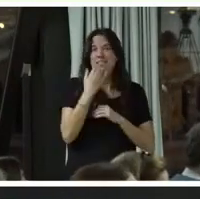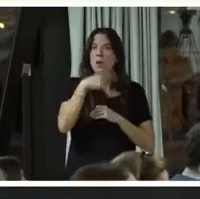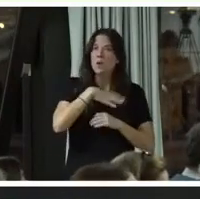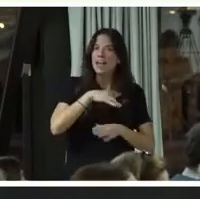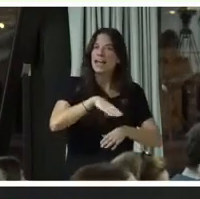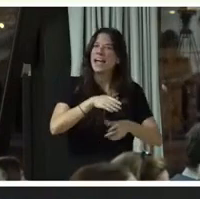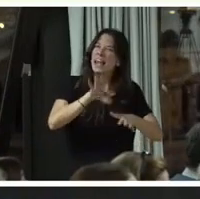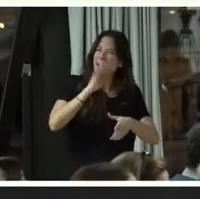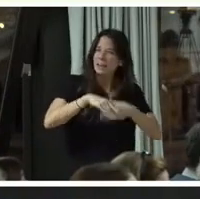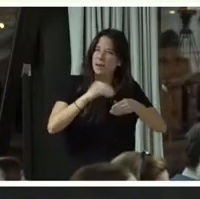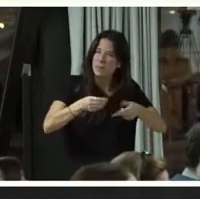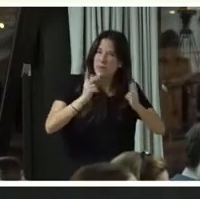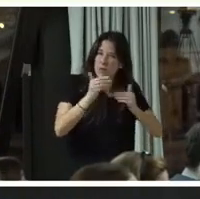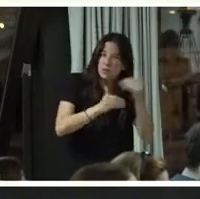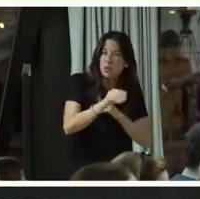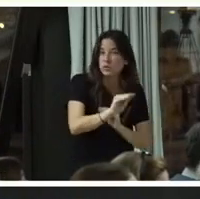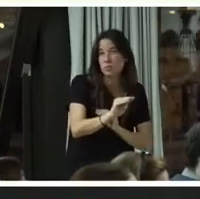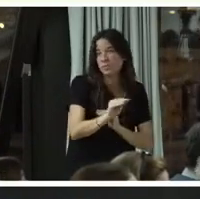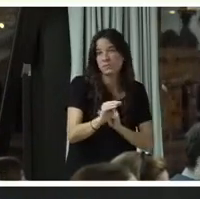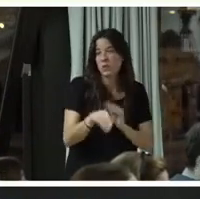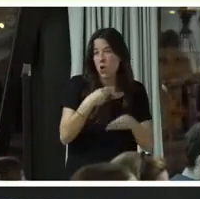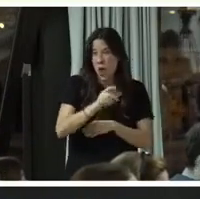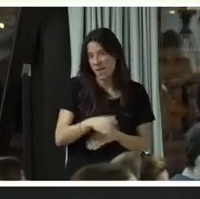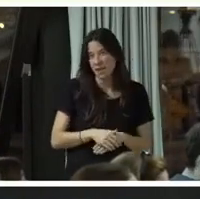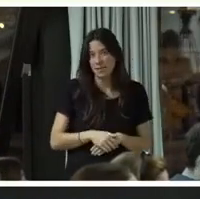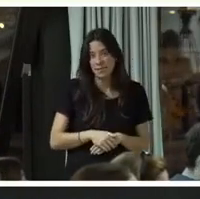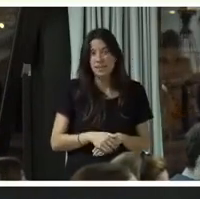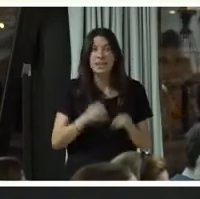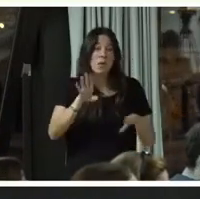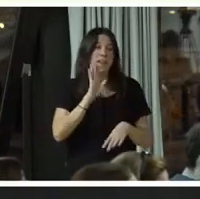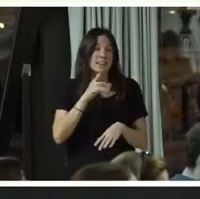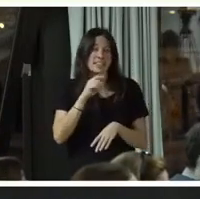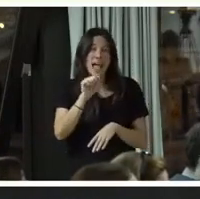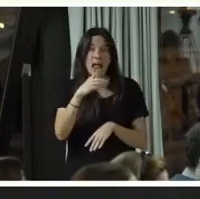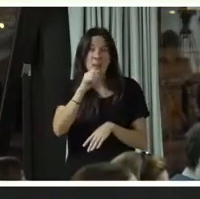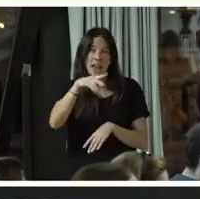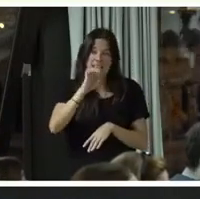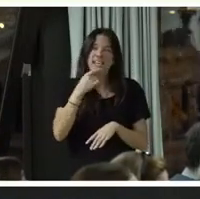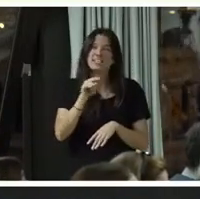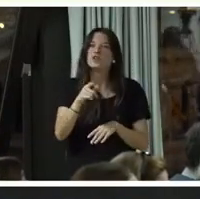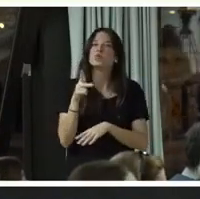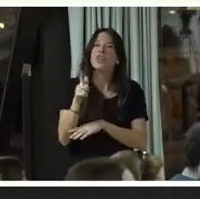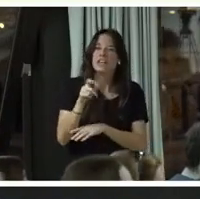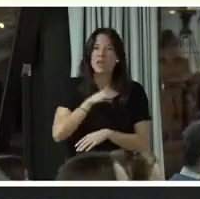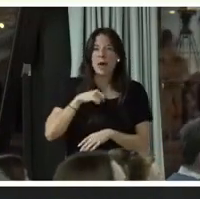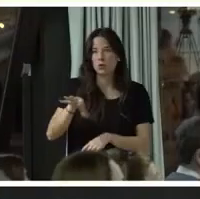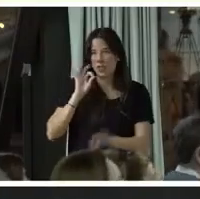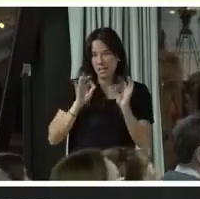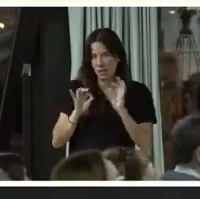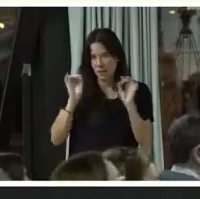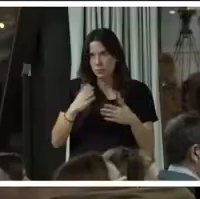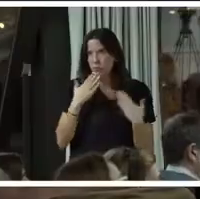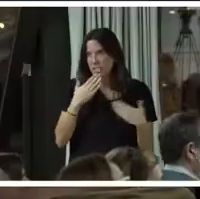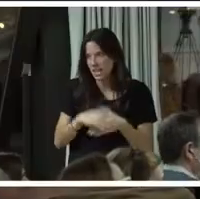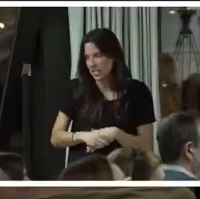destino que como decía albanese es el ejercicio de su derecho de autodeterminación Muchas